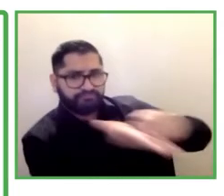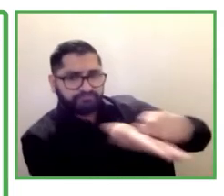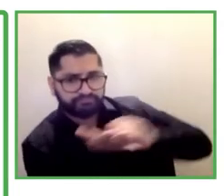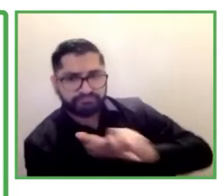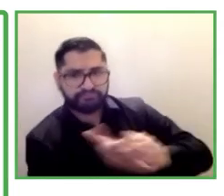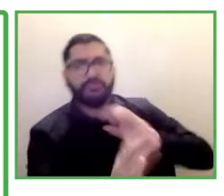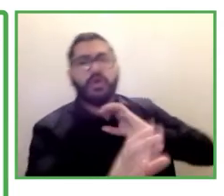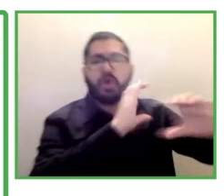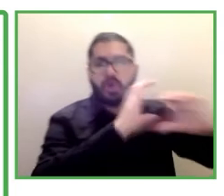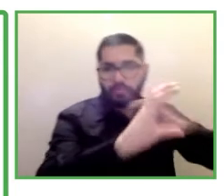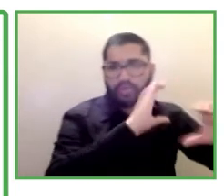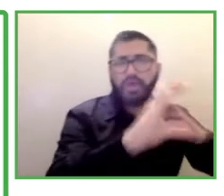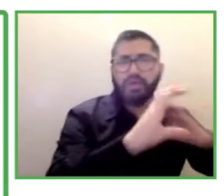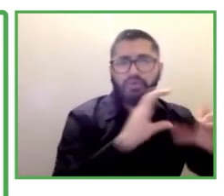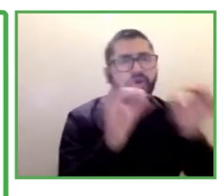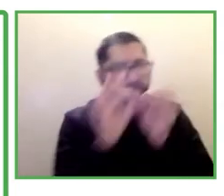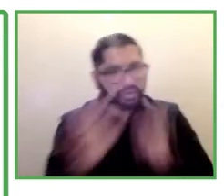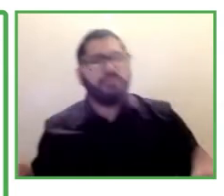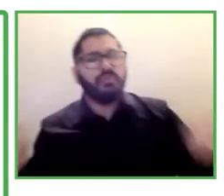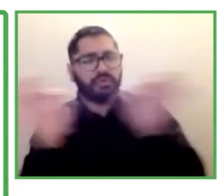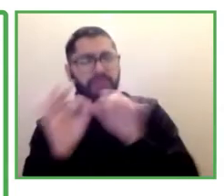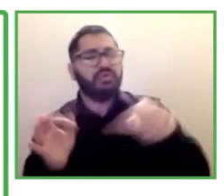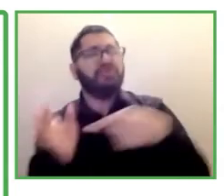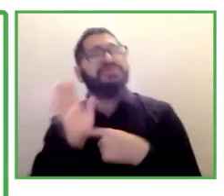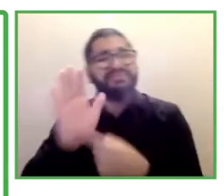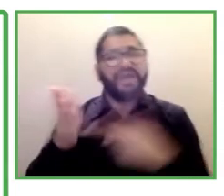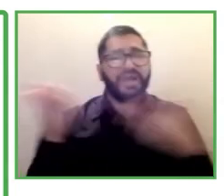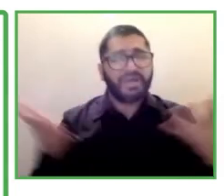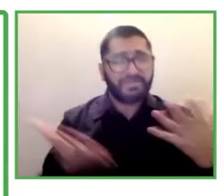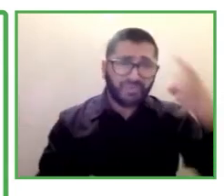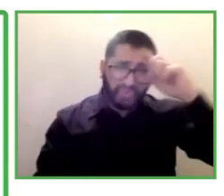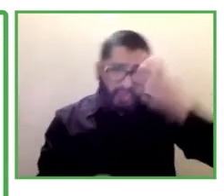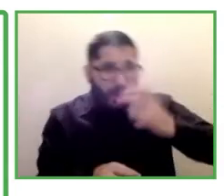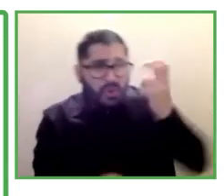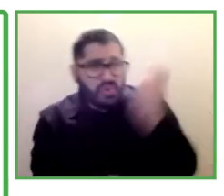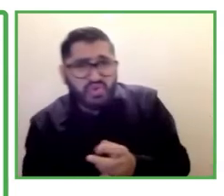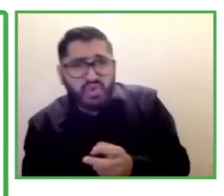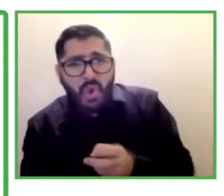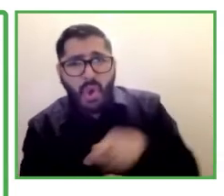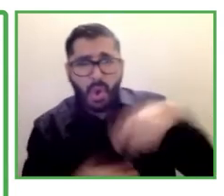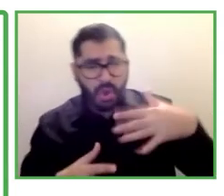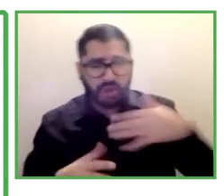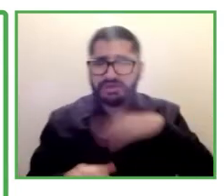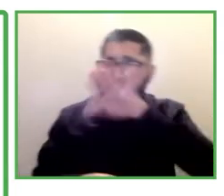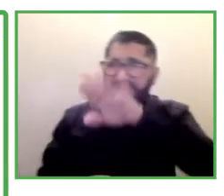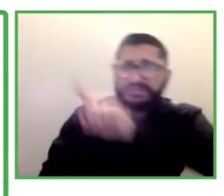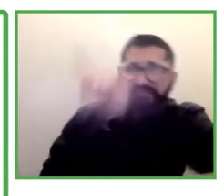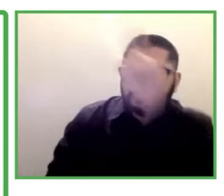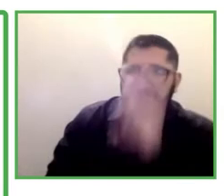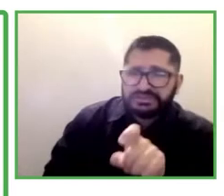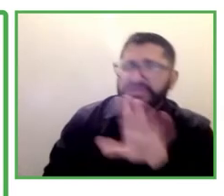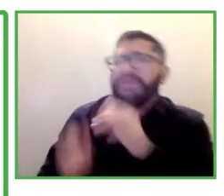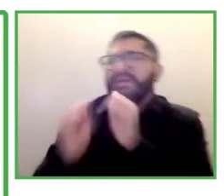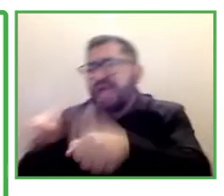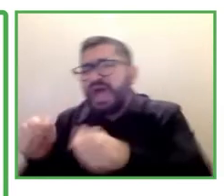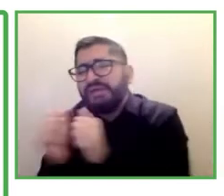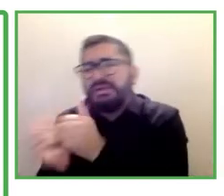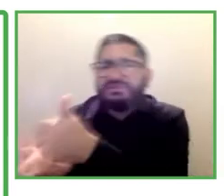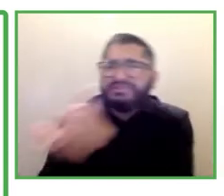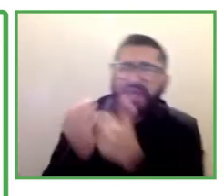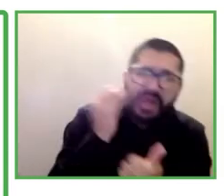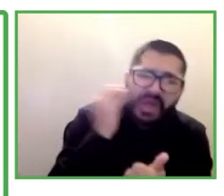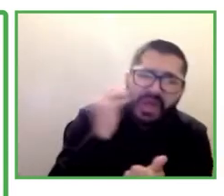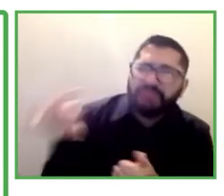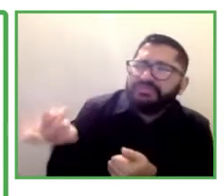discapacidad, sino que pedirle que lo repita hasta que quede claro. Y lo voy a decir más. Tuvimos un incidente con una